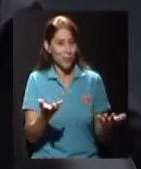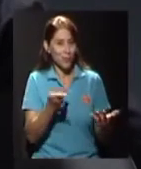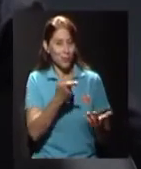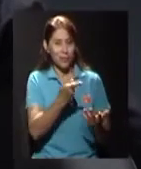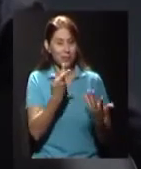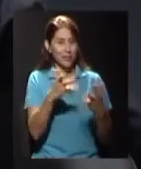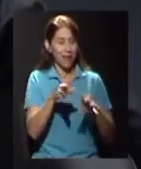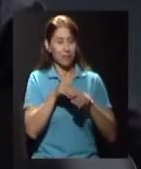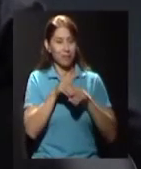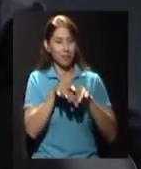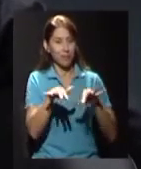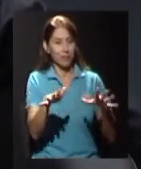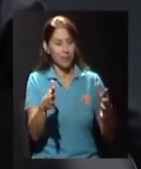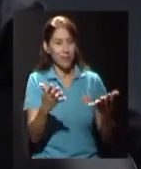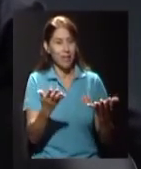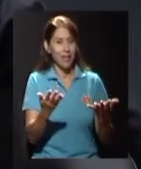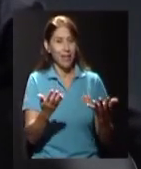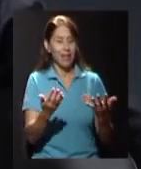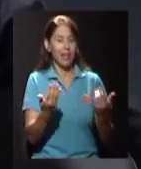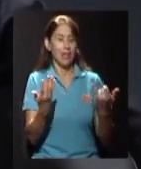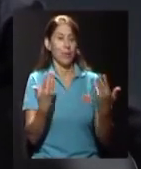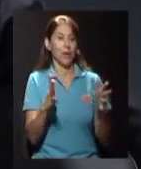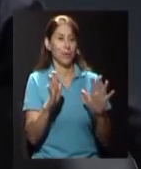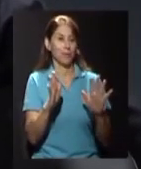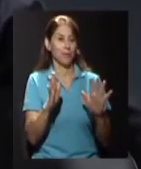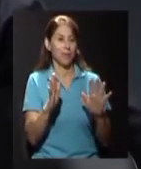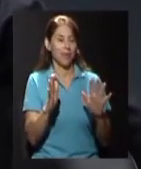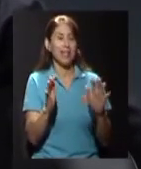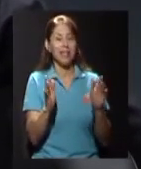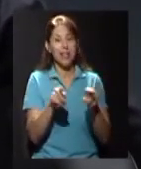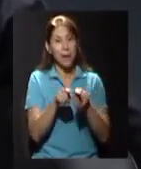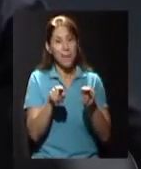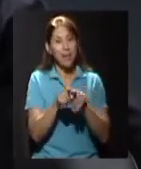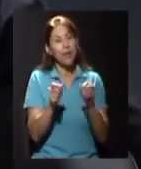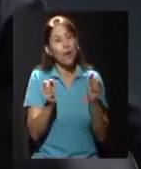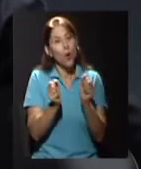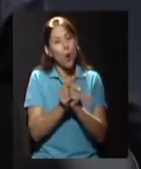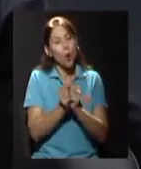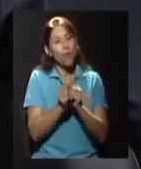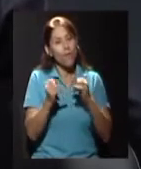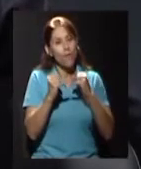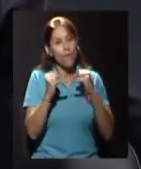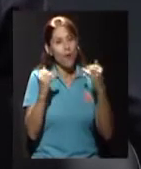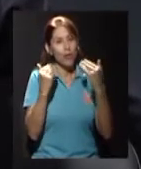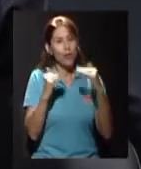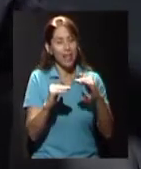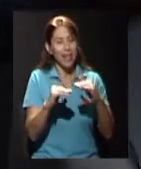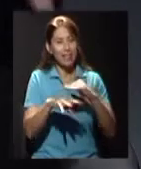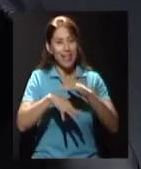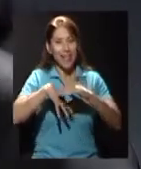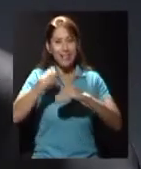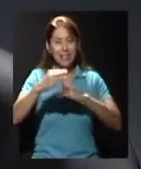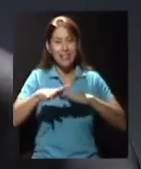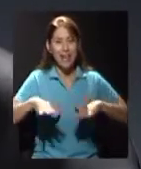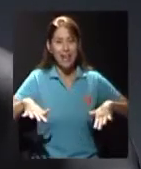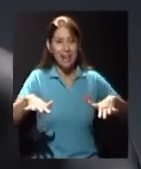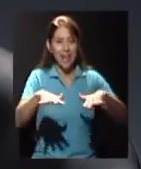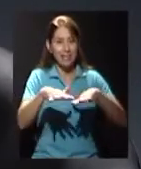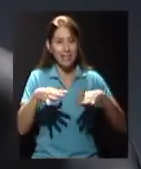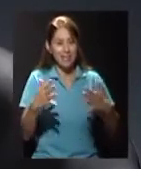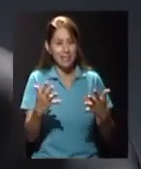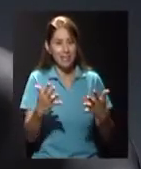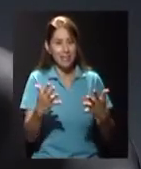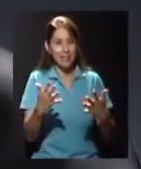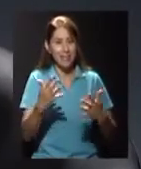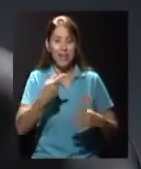con fronteras externas también y tanto hacia dónde van